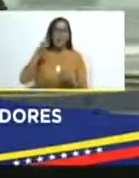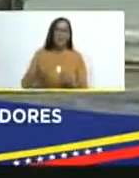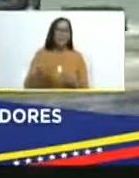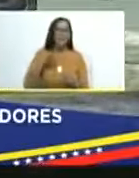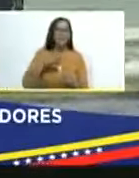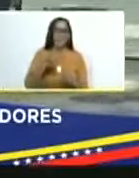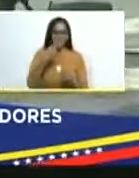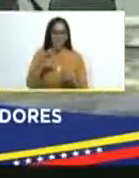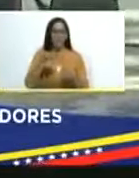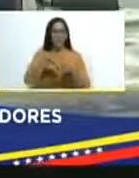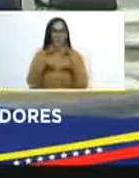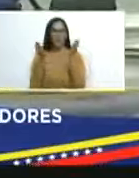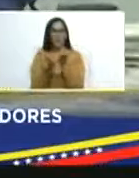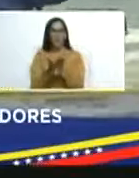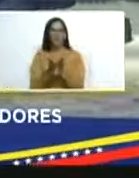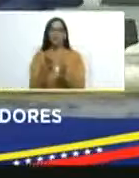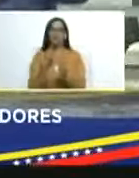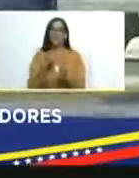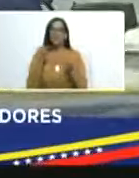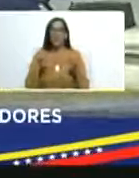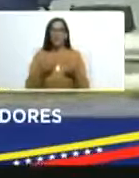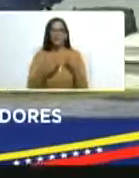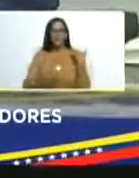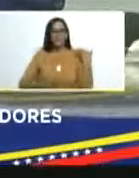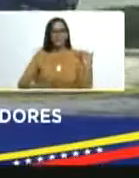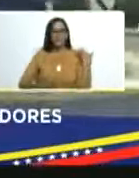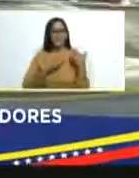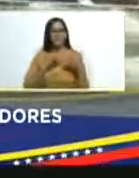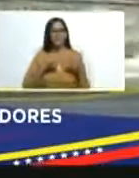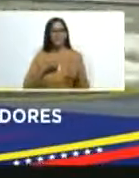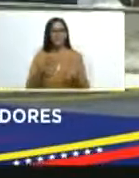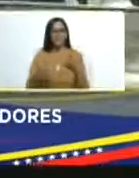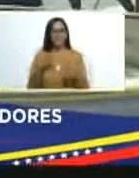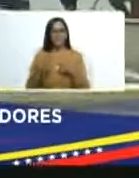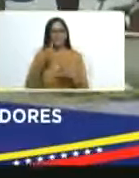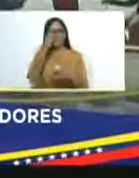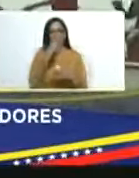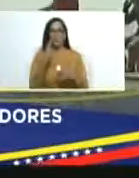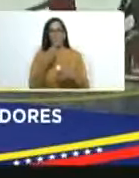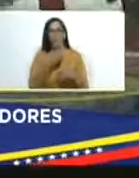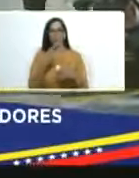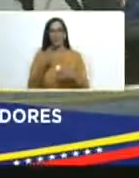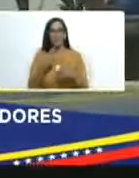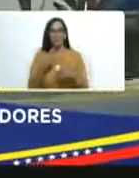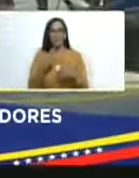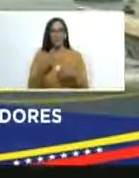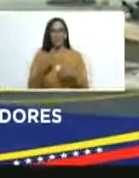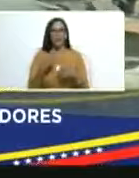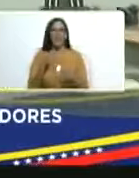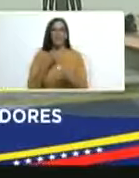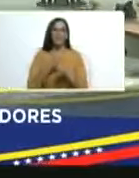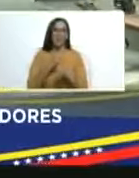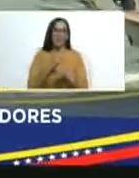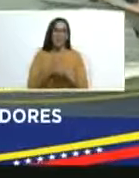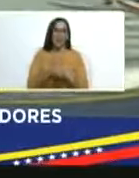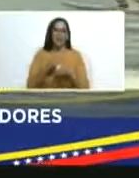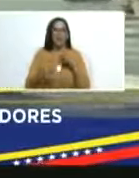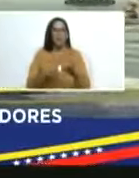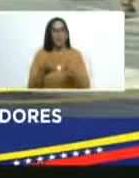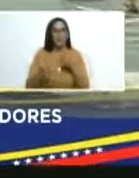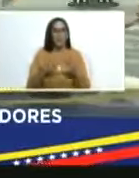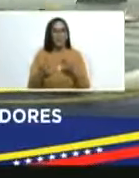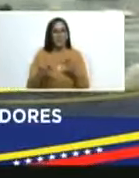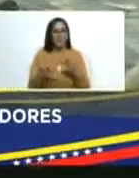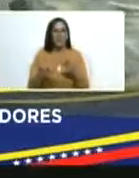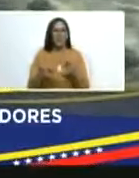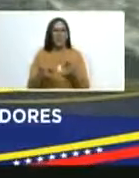en el mundo. Dicho esto, presidente, nosotros nos sentimos comprometidos en trabajar y producir y